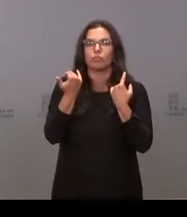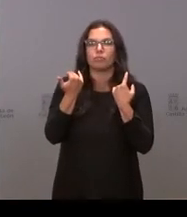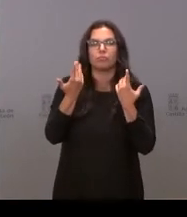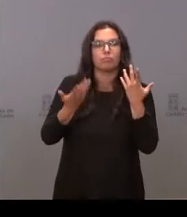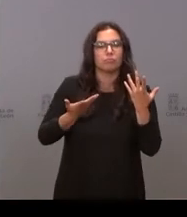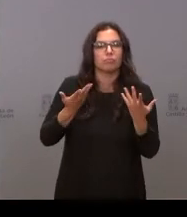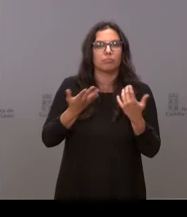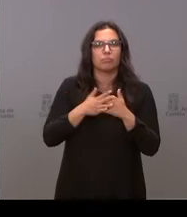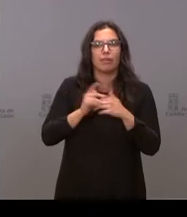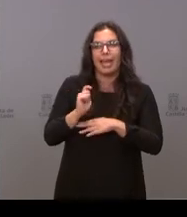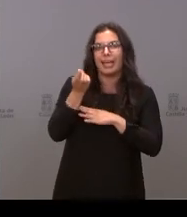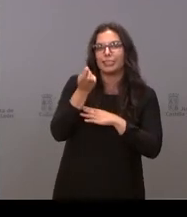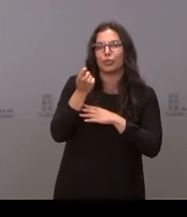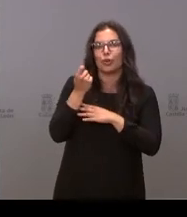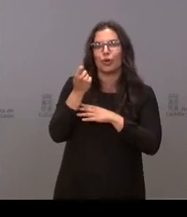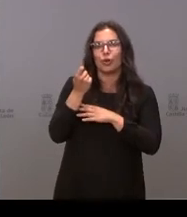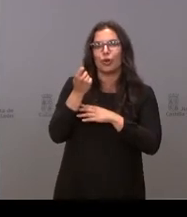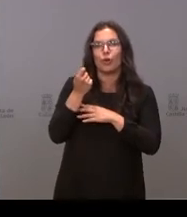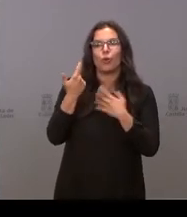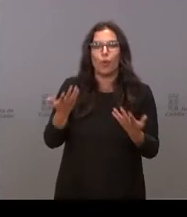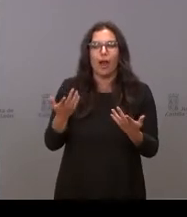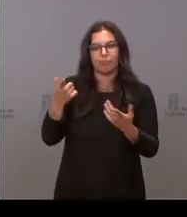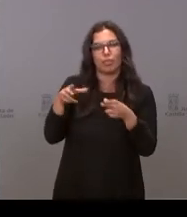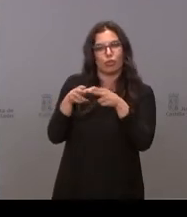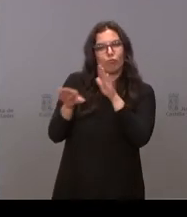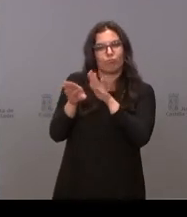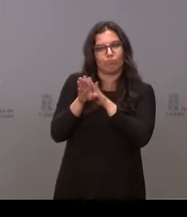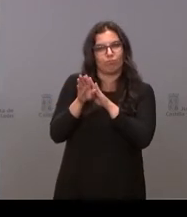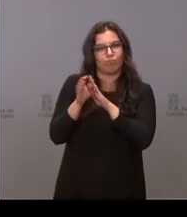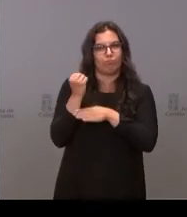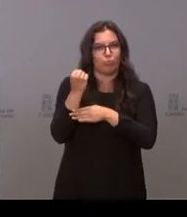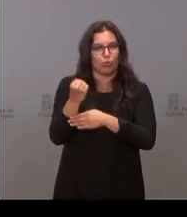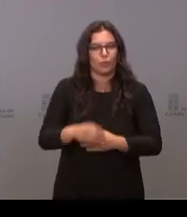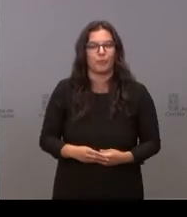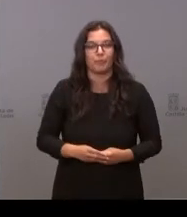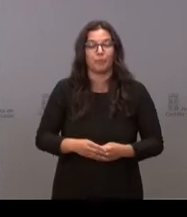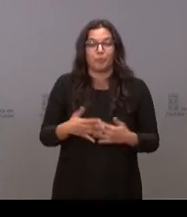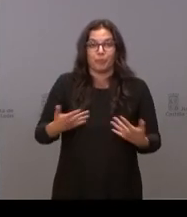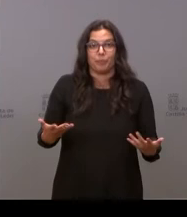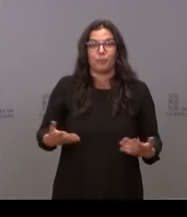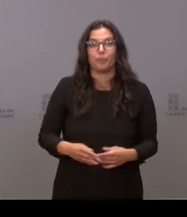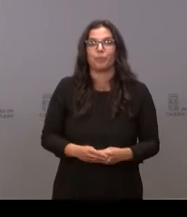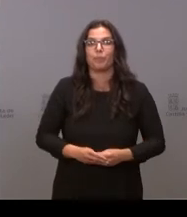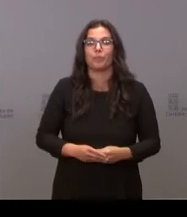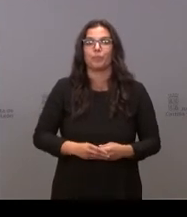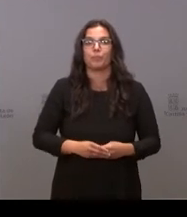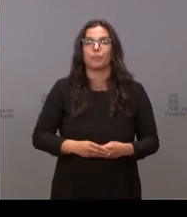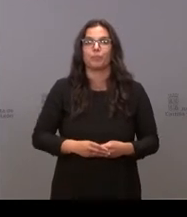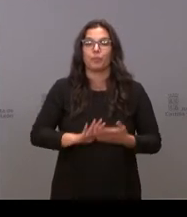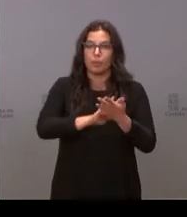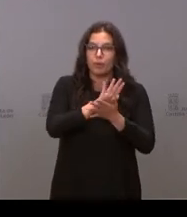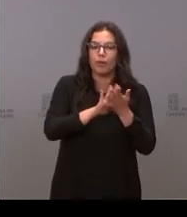son los éxitos que vais consiguiendo. Bueno, por tanto, hemos hablado de